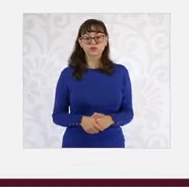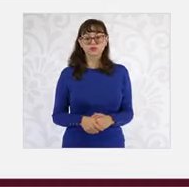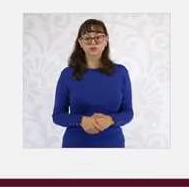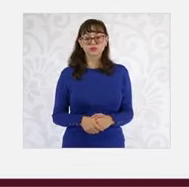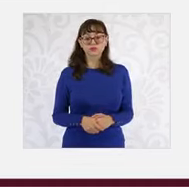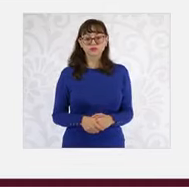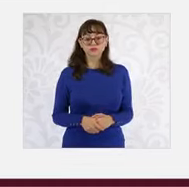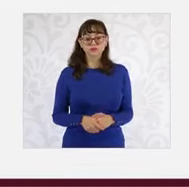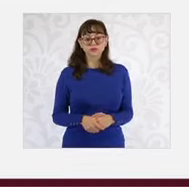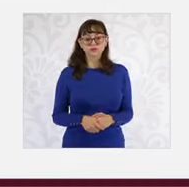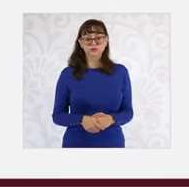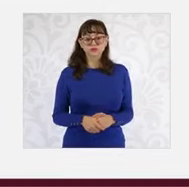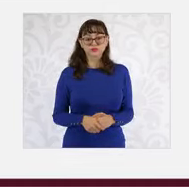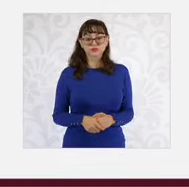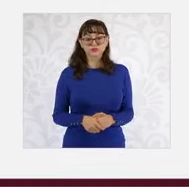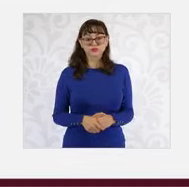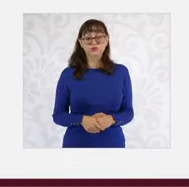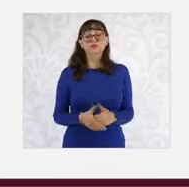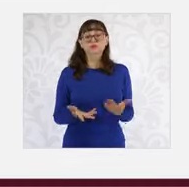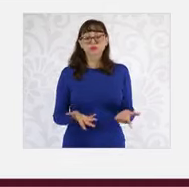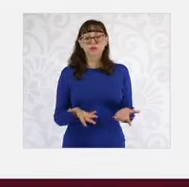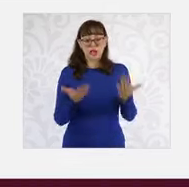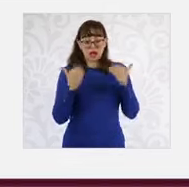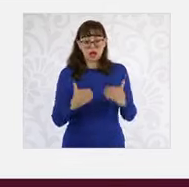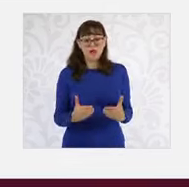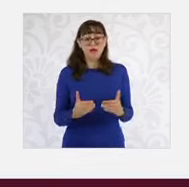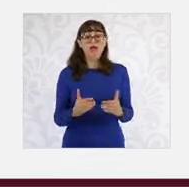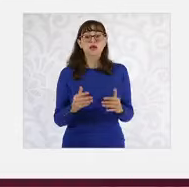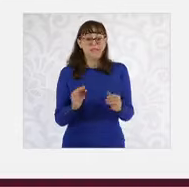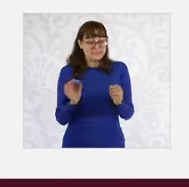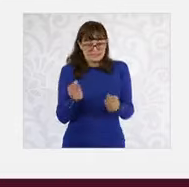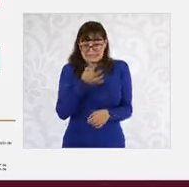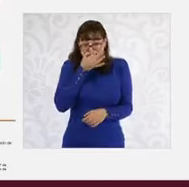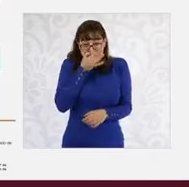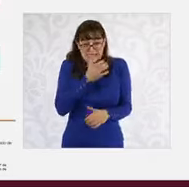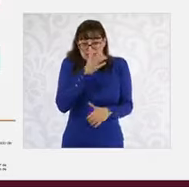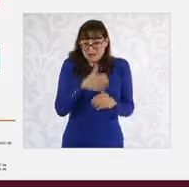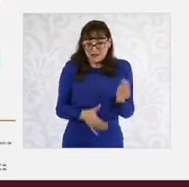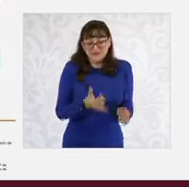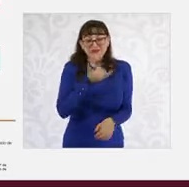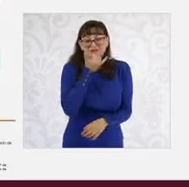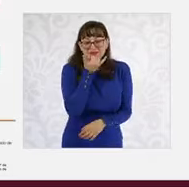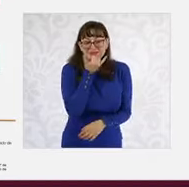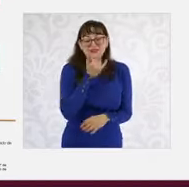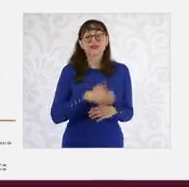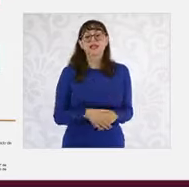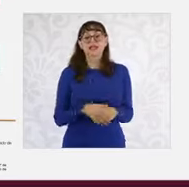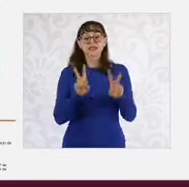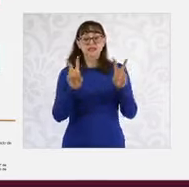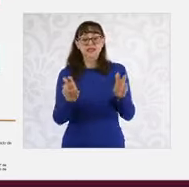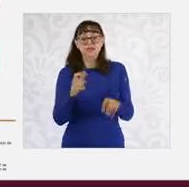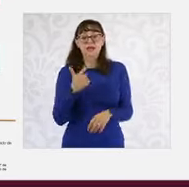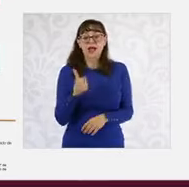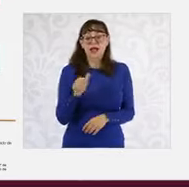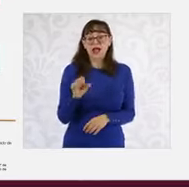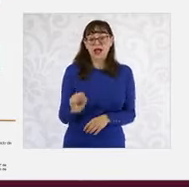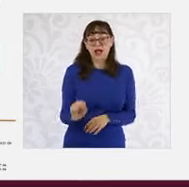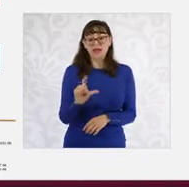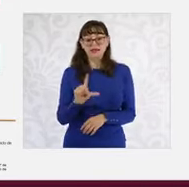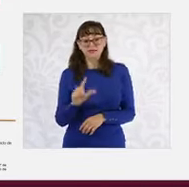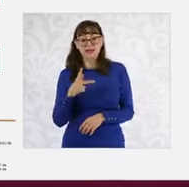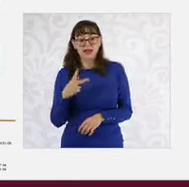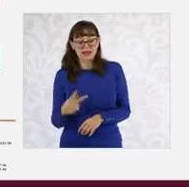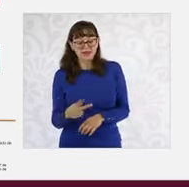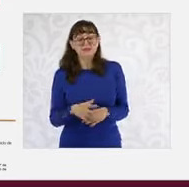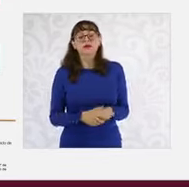800-468-8722. Con respecto al quién es quién, ya me falta muy poquito, doctora. En el gas LP, para el día 23 de octubre,